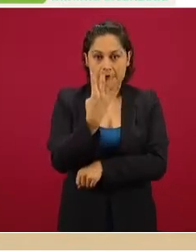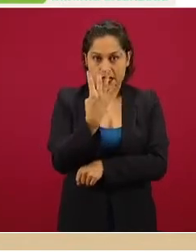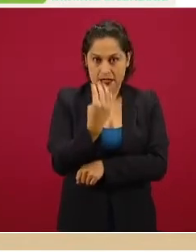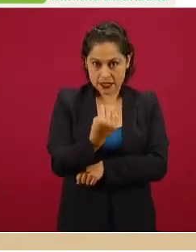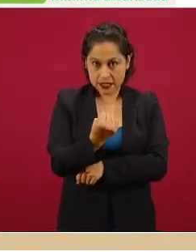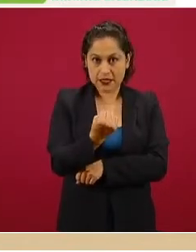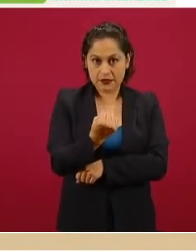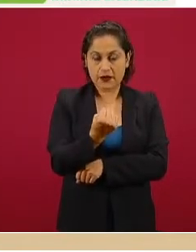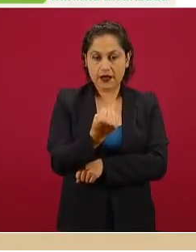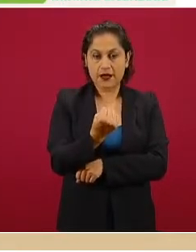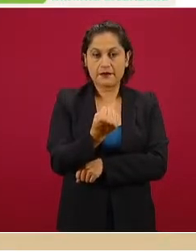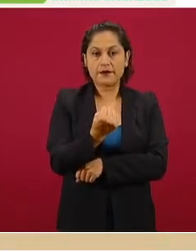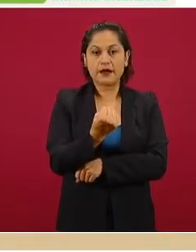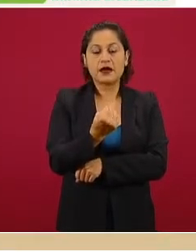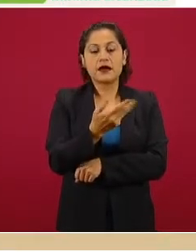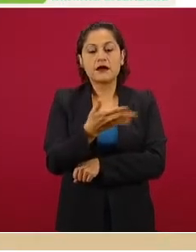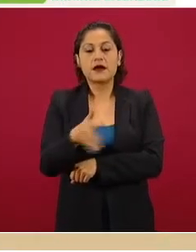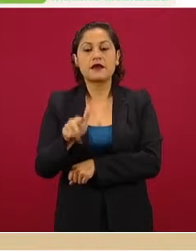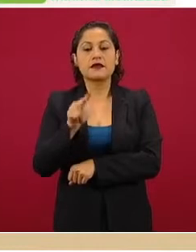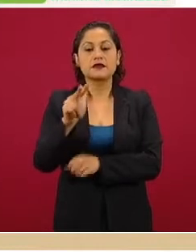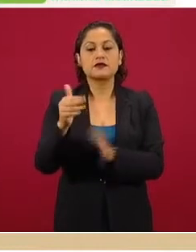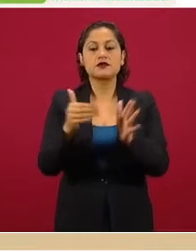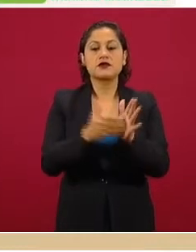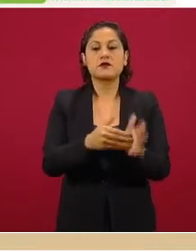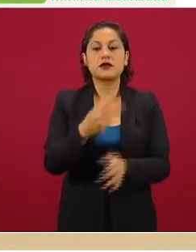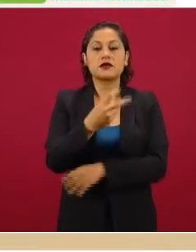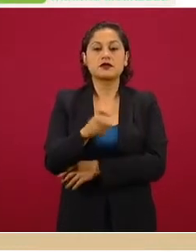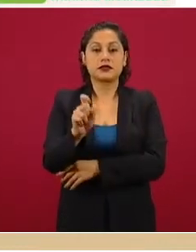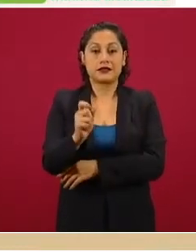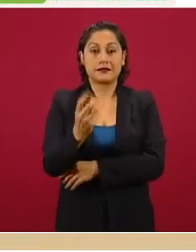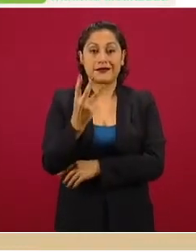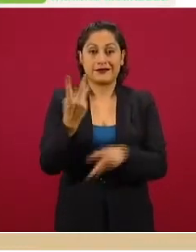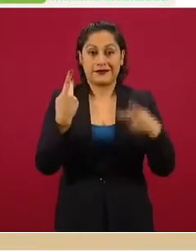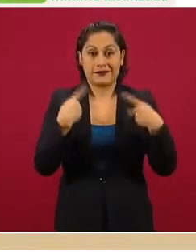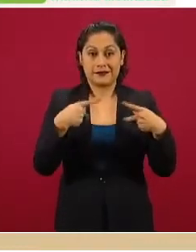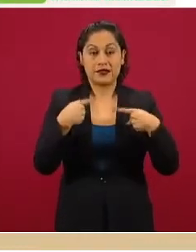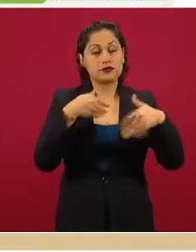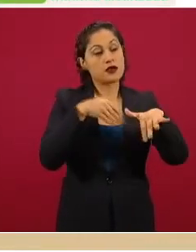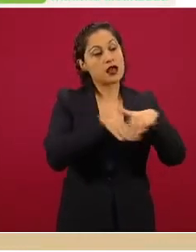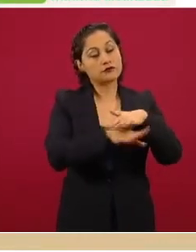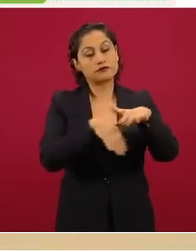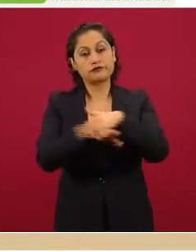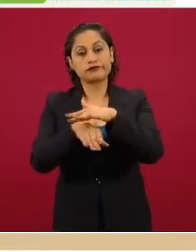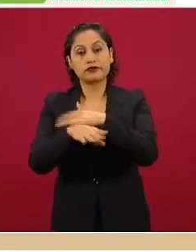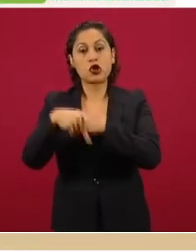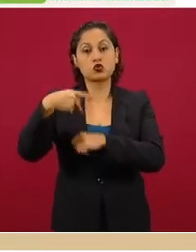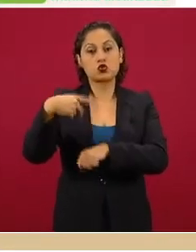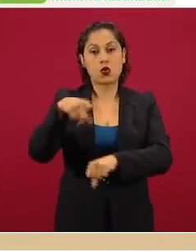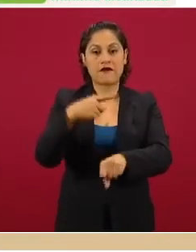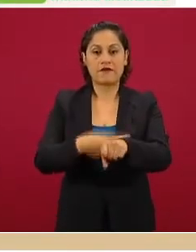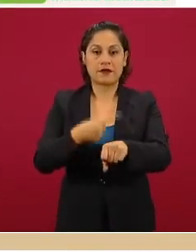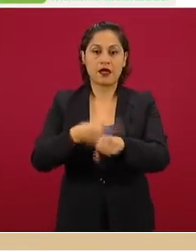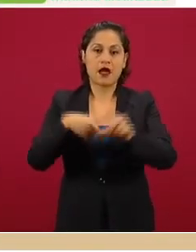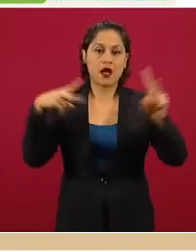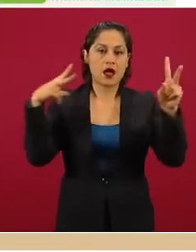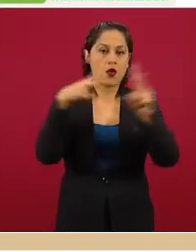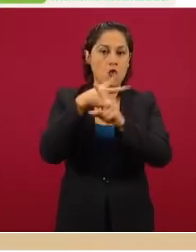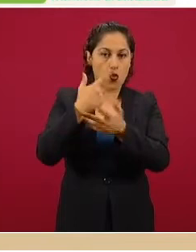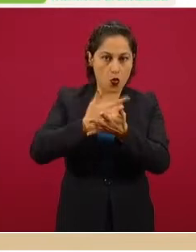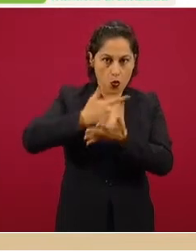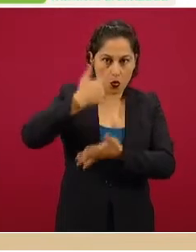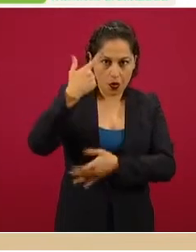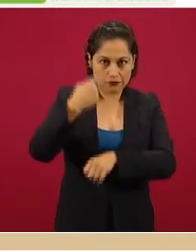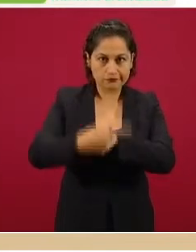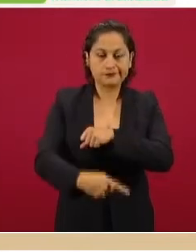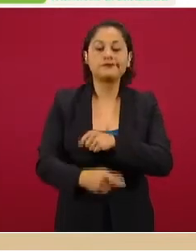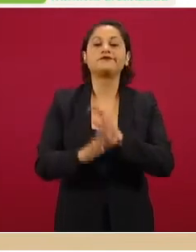de 18.223 personas hospitalizadas por infección respiratoria aguda grave, y llegamos